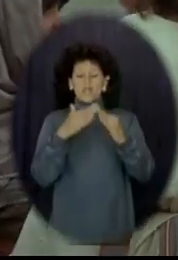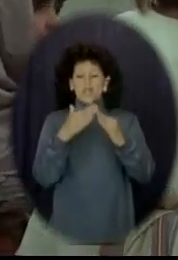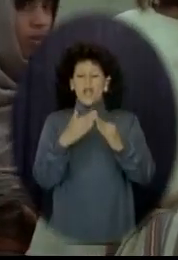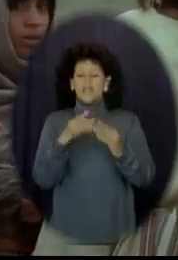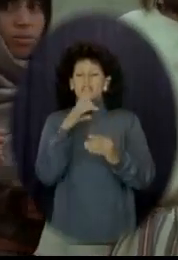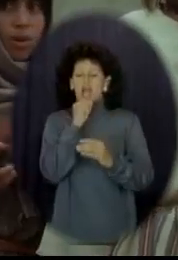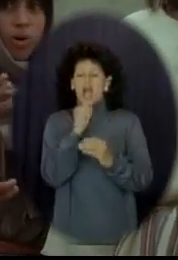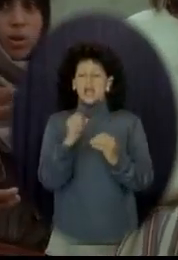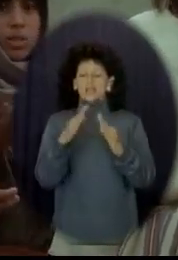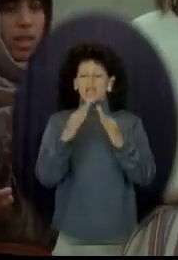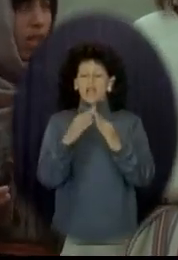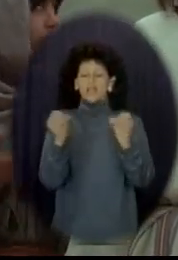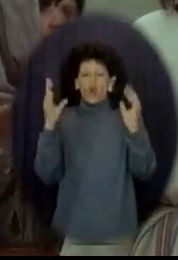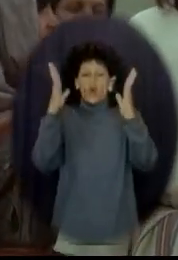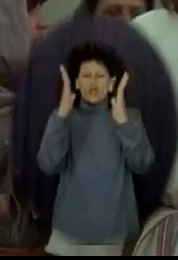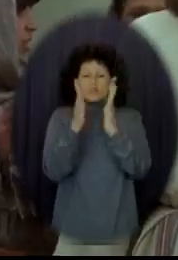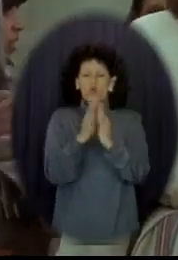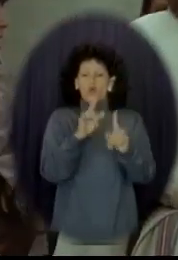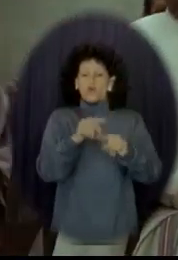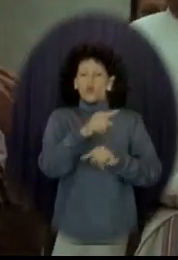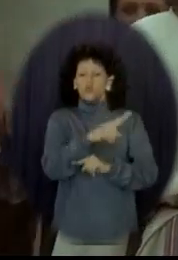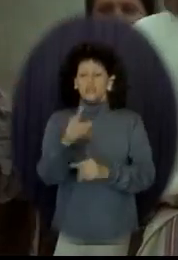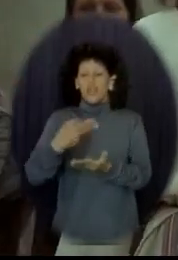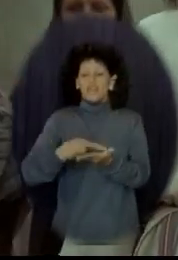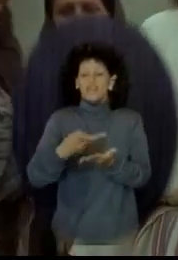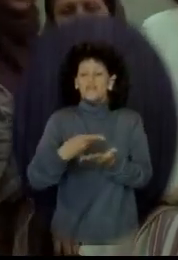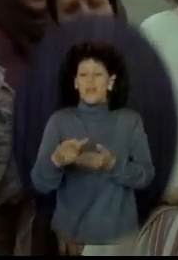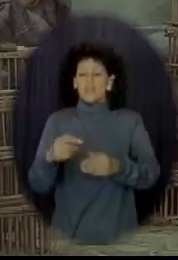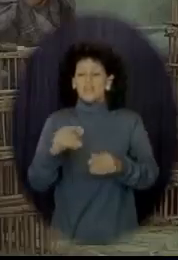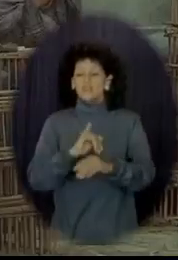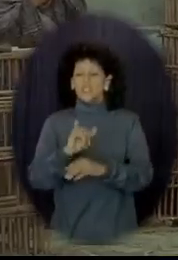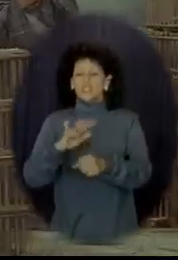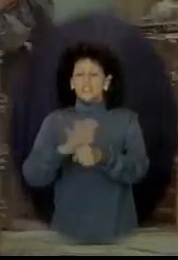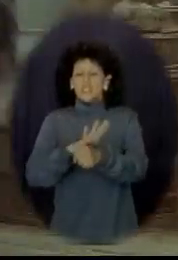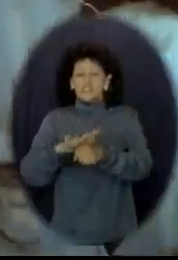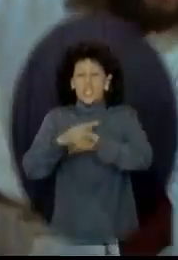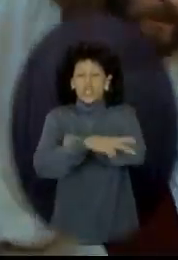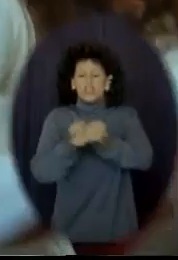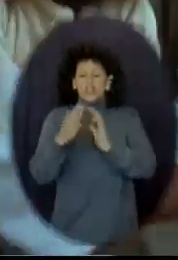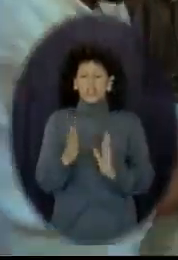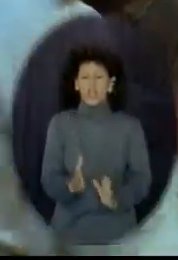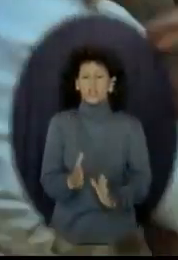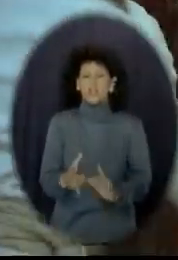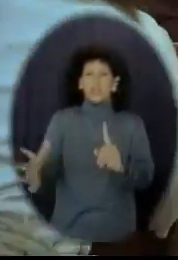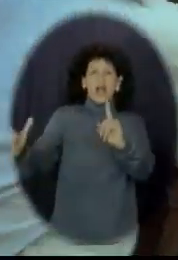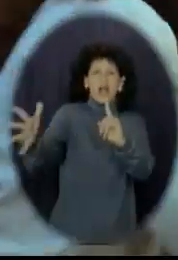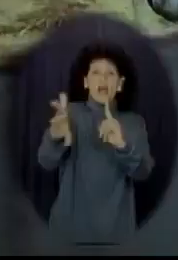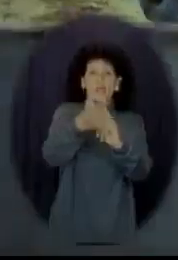Casa será casa de oración y ustedes la han hecho cueva de ladrones.